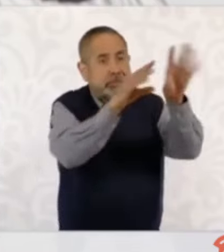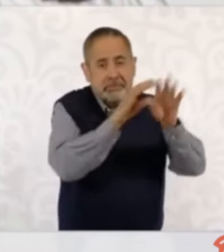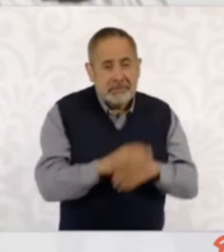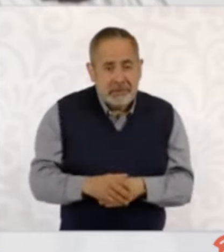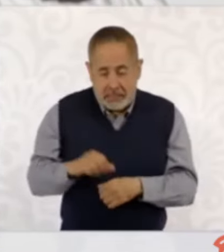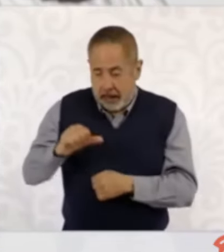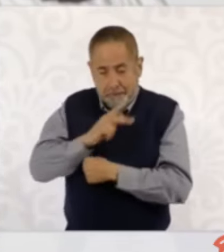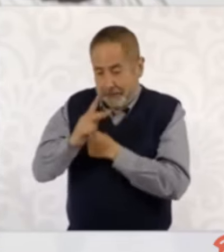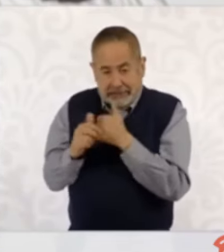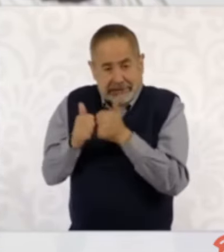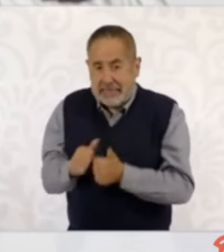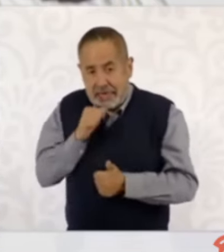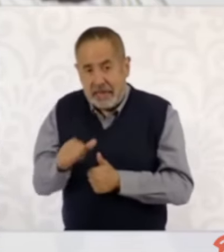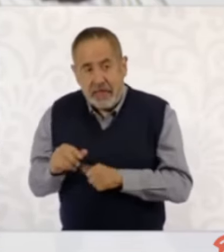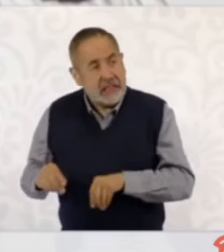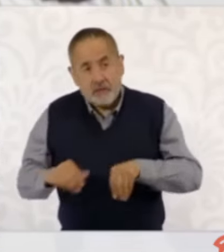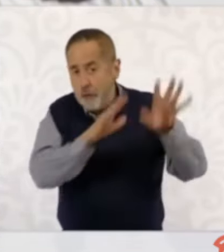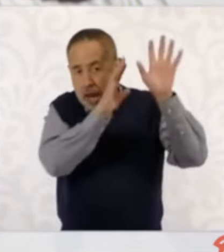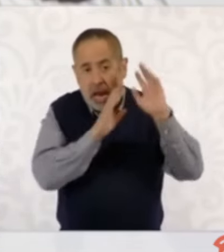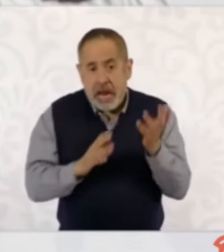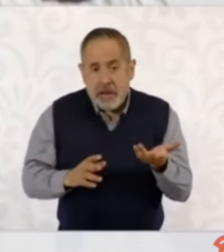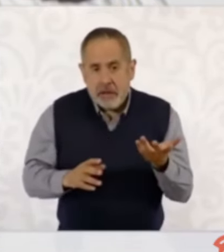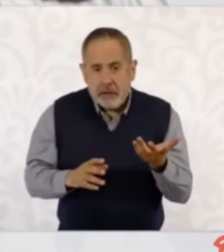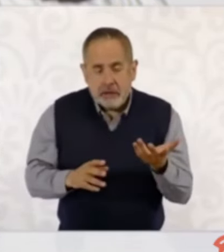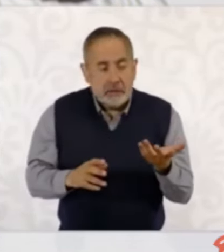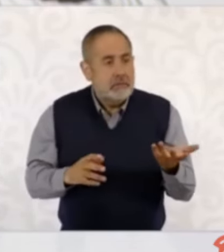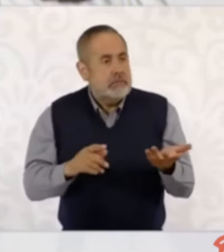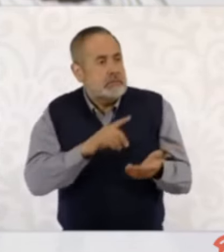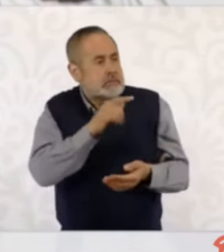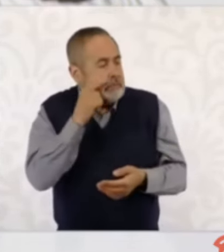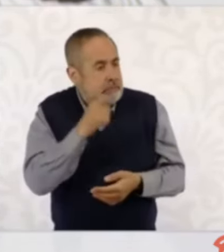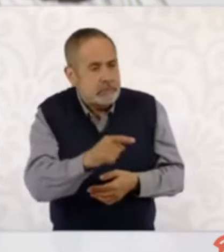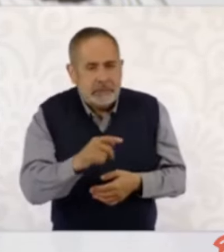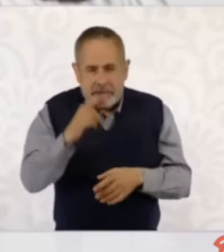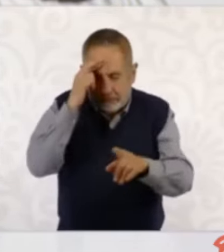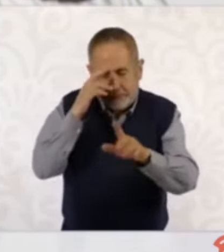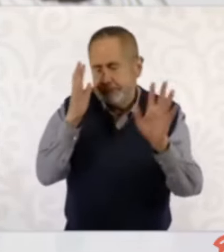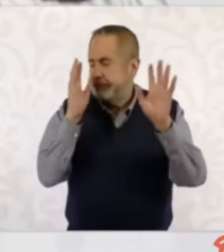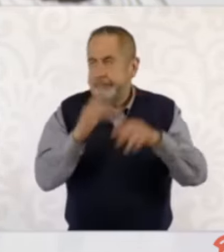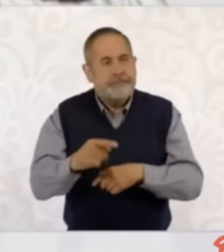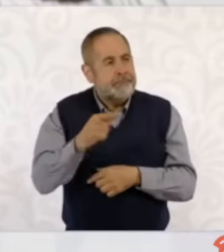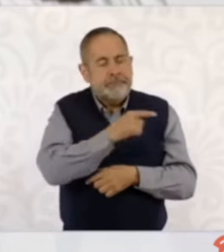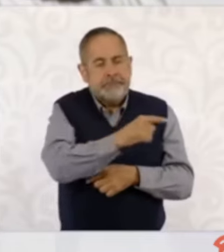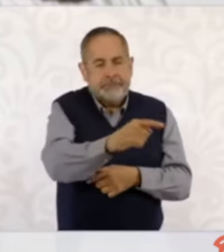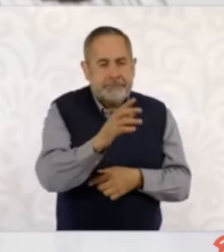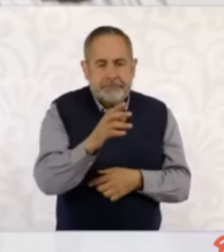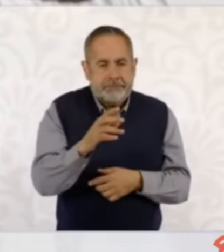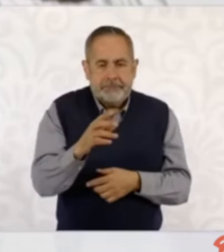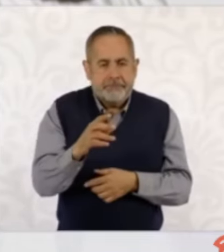Después de que Mid, ya olvídense,